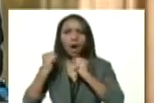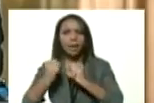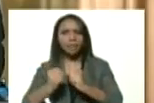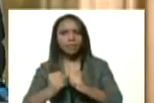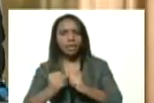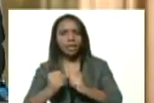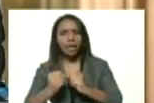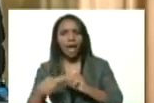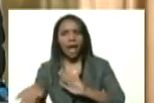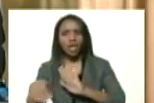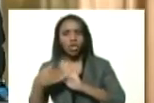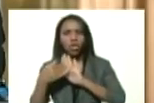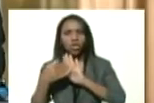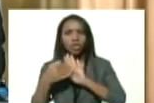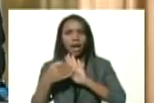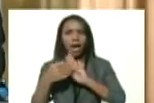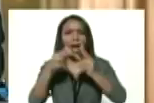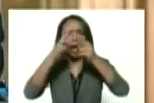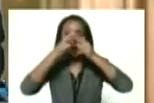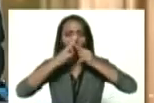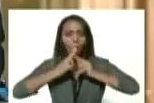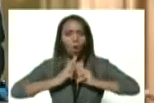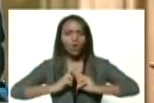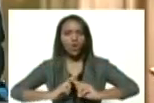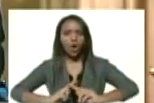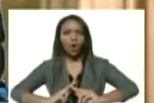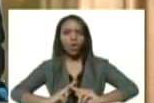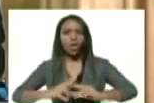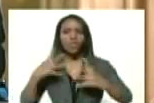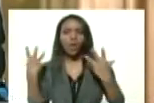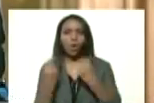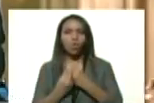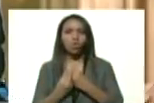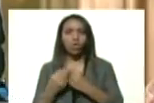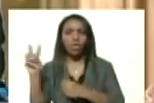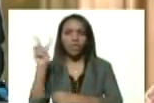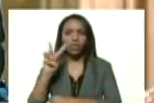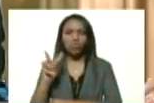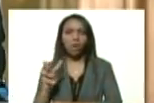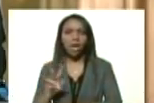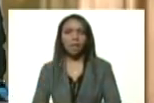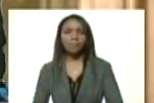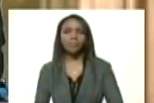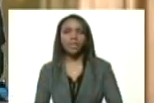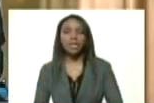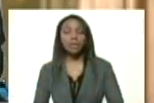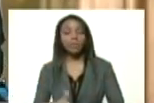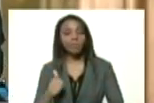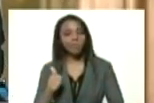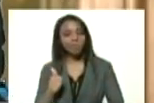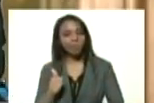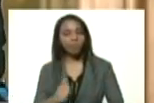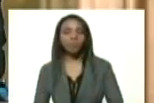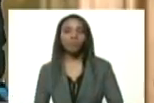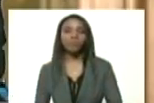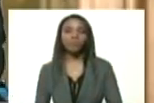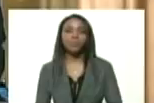contra el honor de un conjunto de venezolano de bien